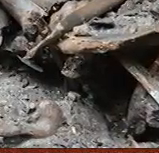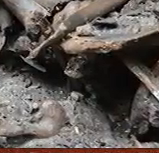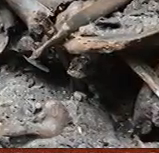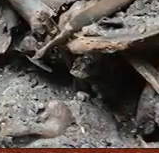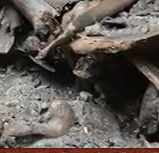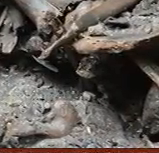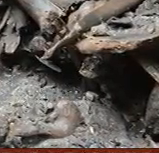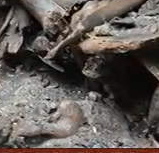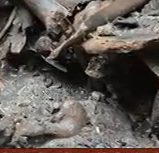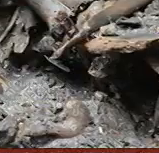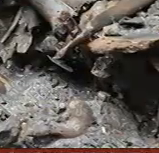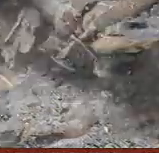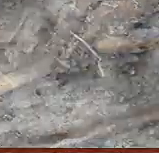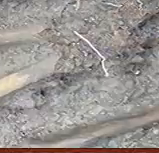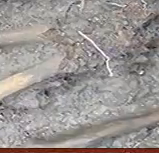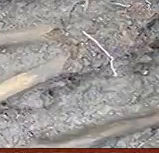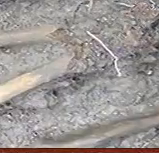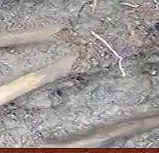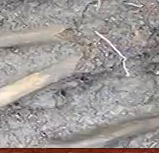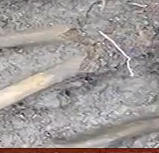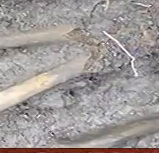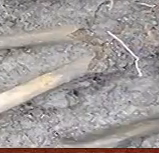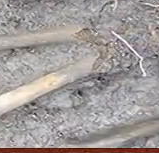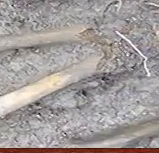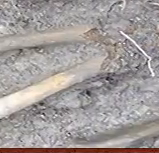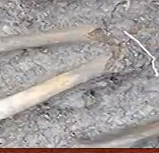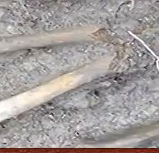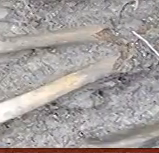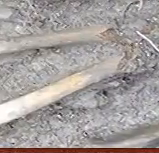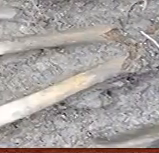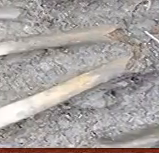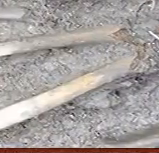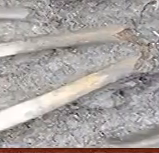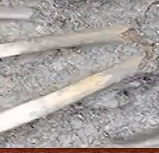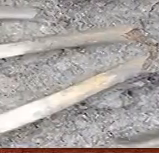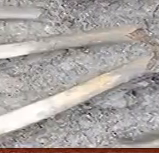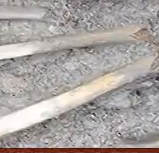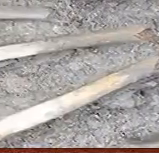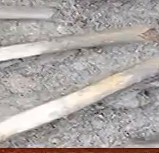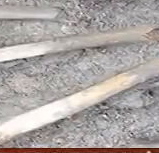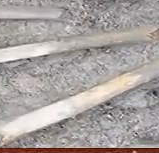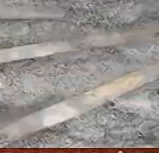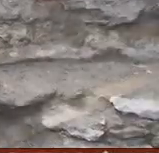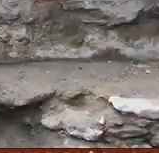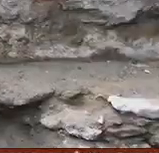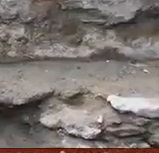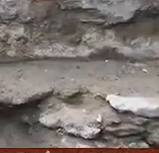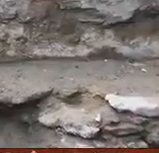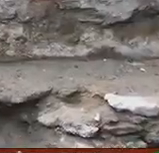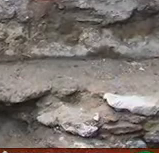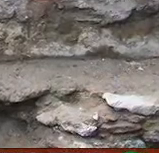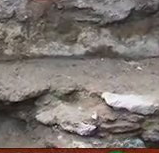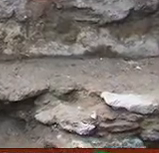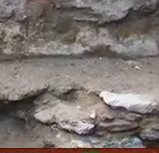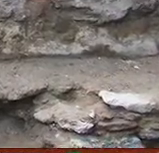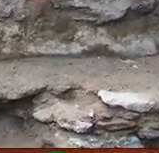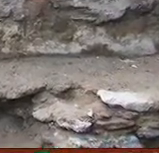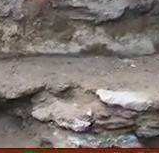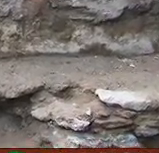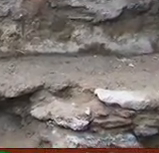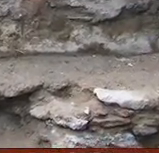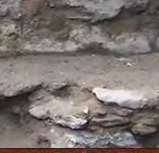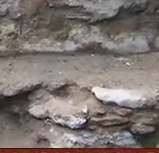también se registraron muros de uno de los cuartos del antiguo convento de San Juan de Penitencia del siglo